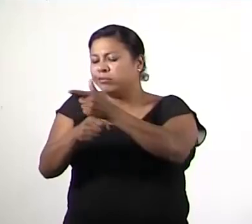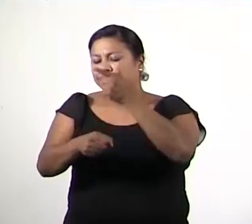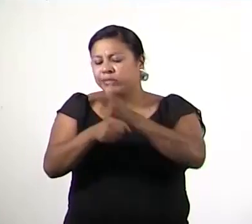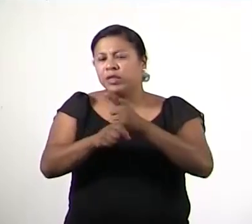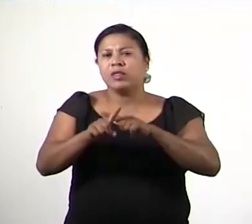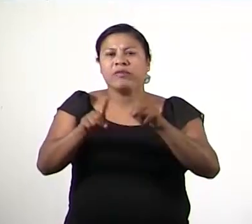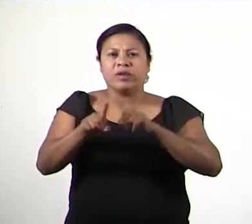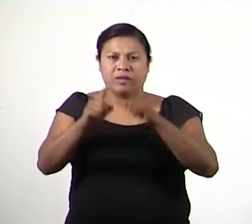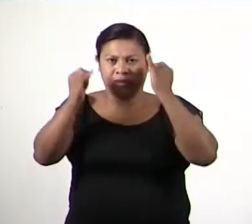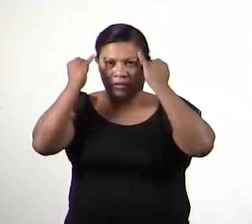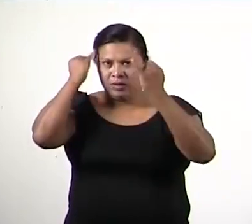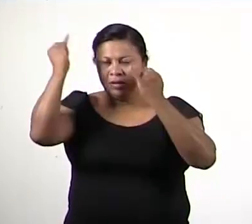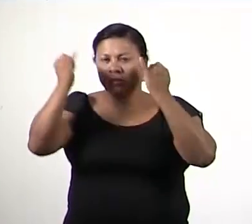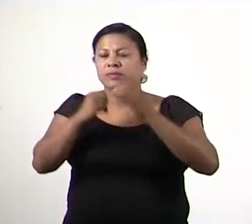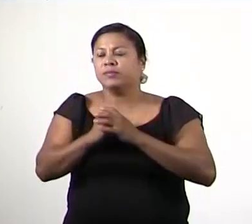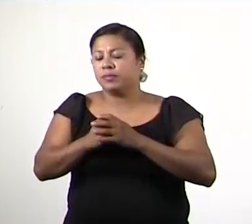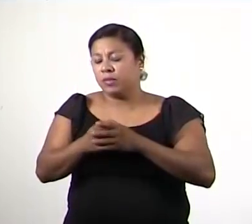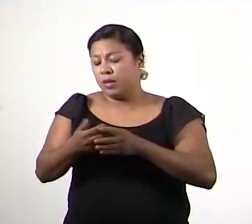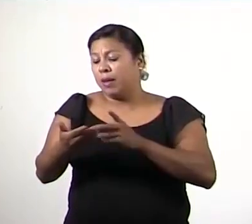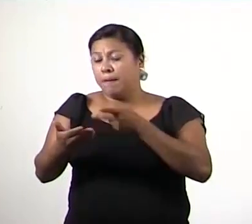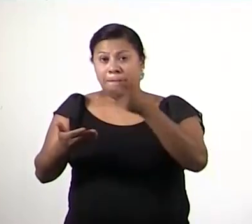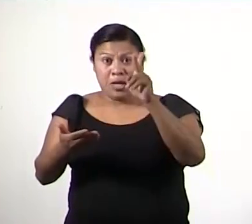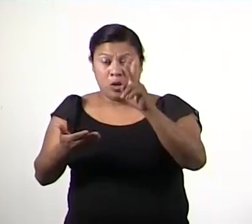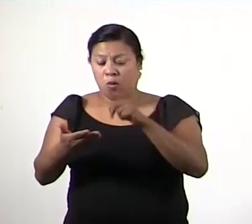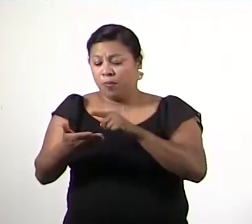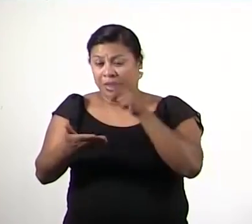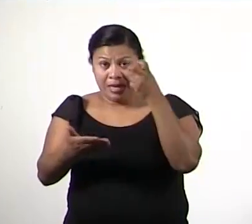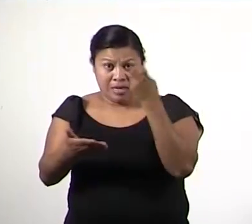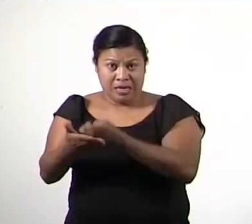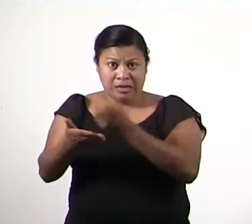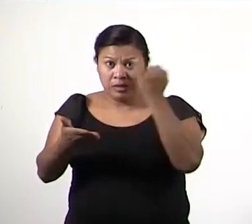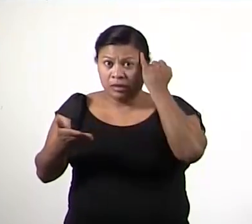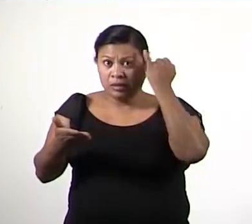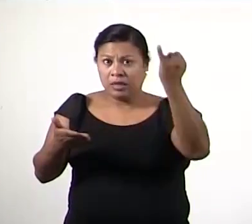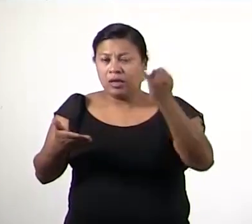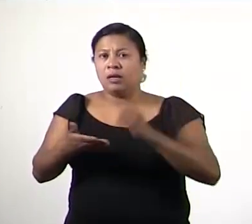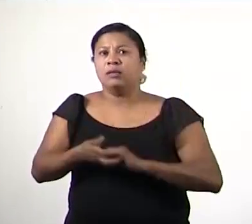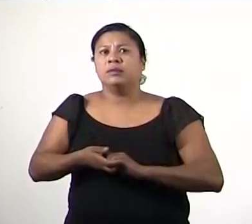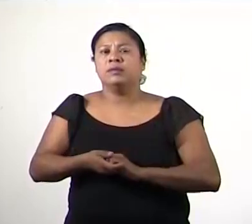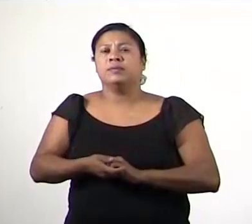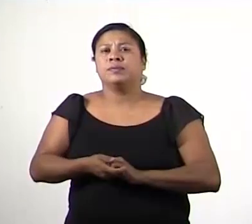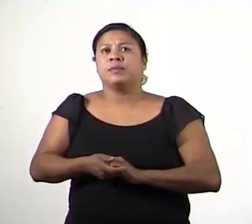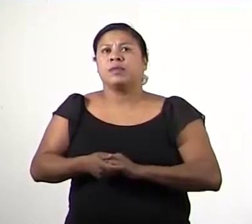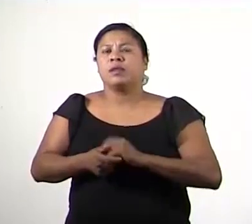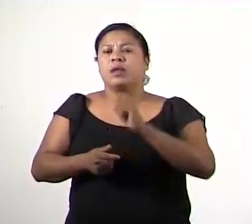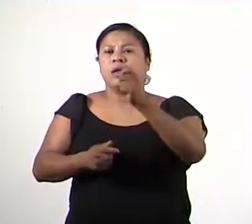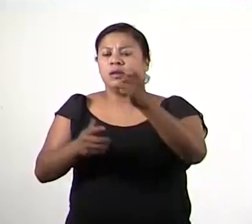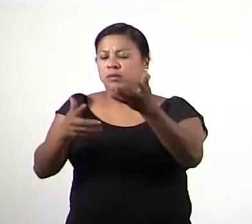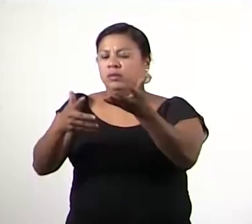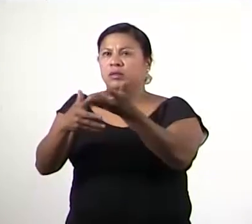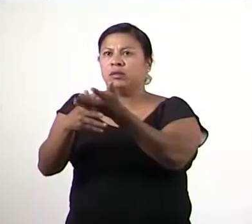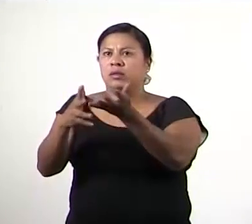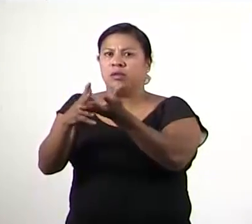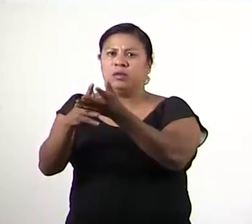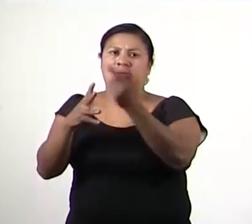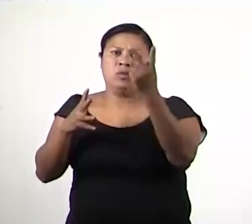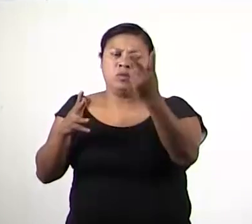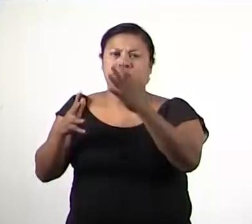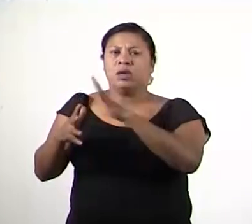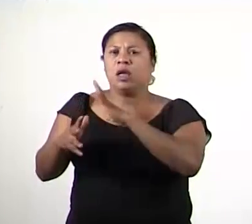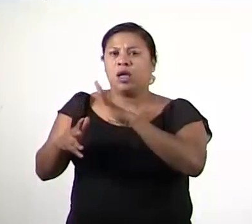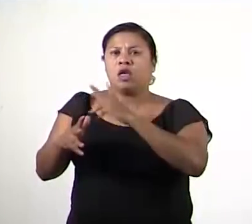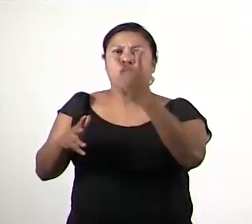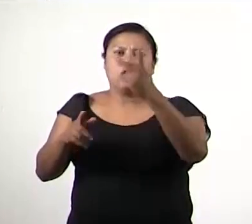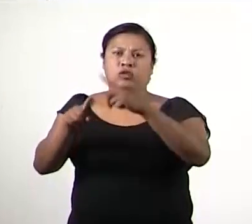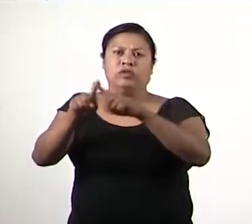ideas. Pero estas ideas se dividen en dos. Hay dos